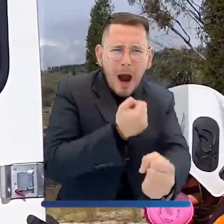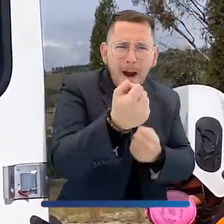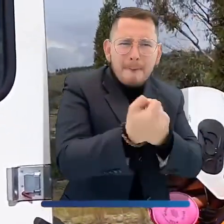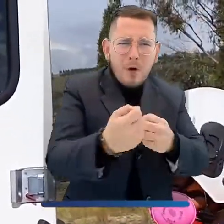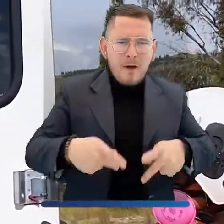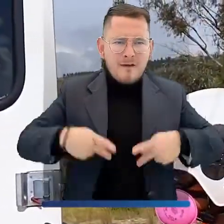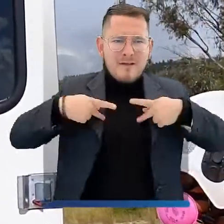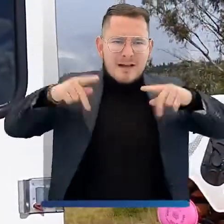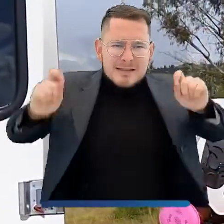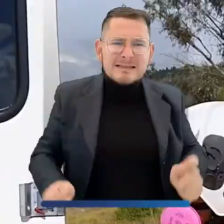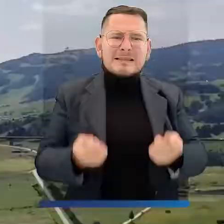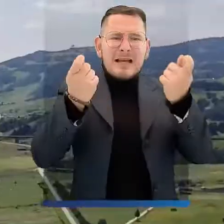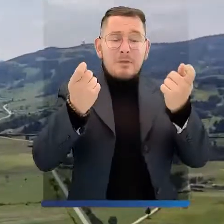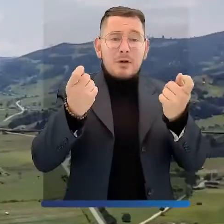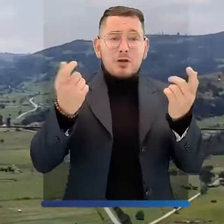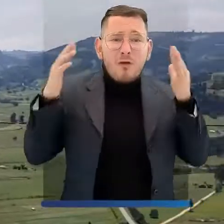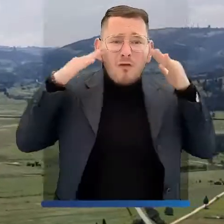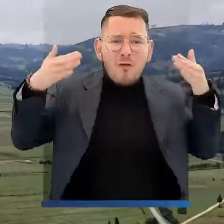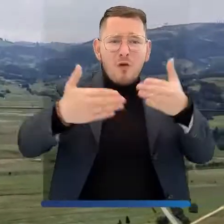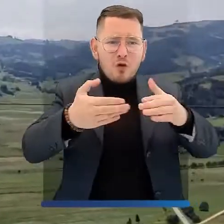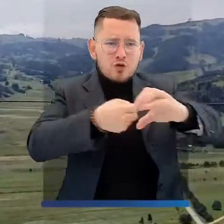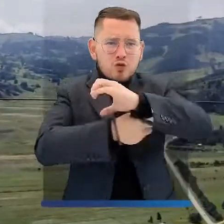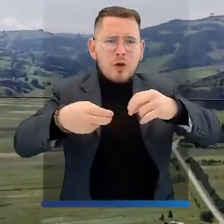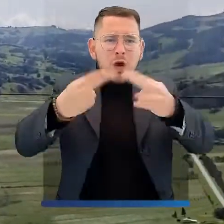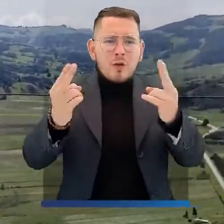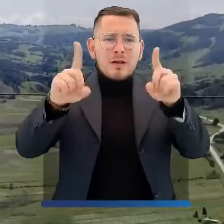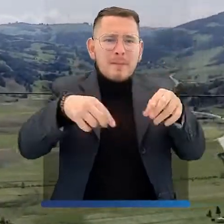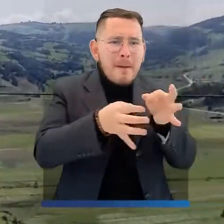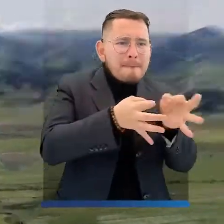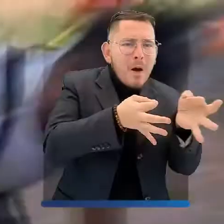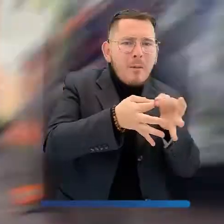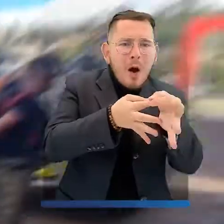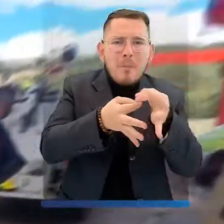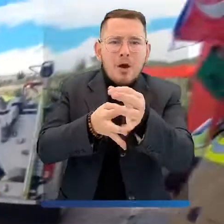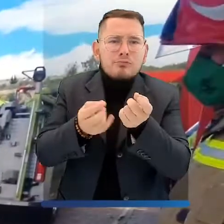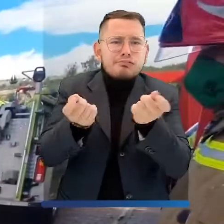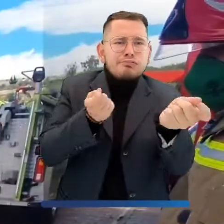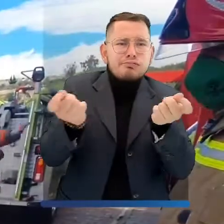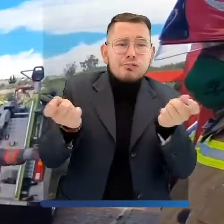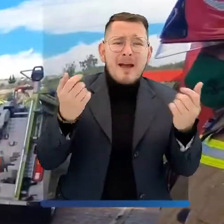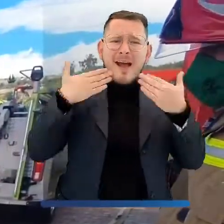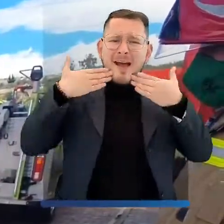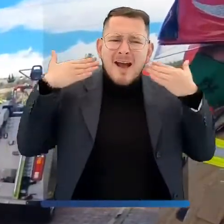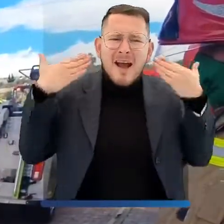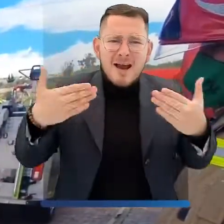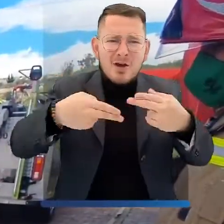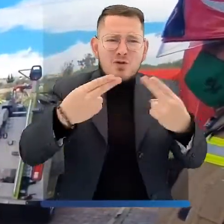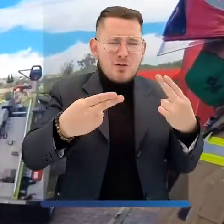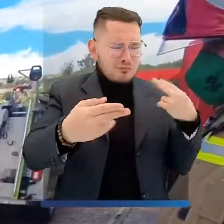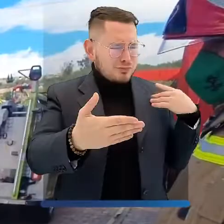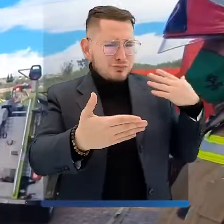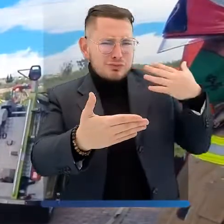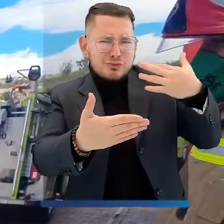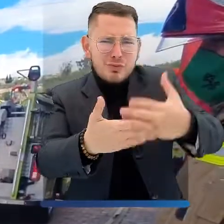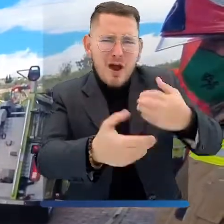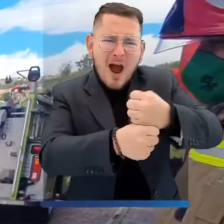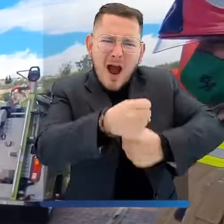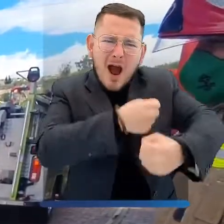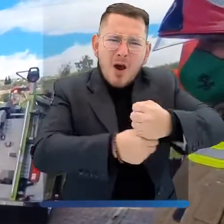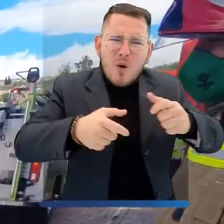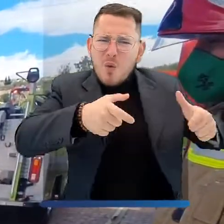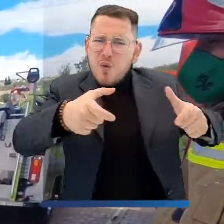quienes habitan la capital boyacense y municipios circunvecinos. Gracias al Cuerpo de Bomberos de Tunja por estos